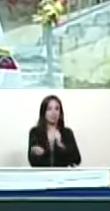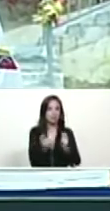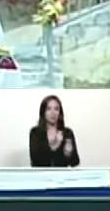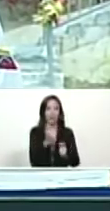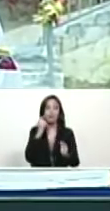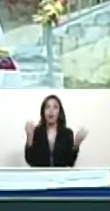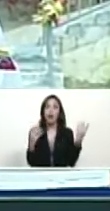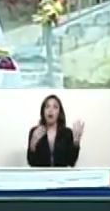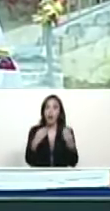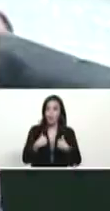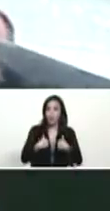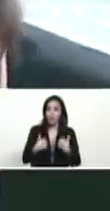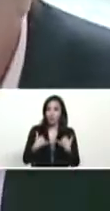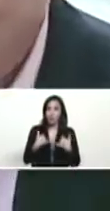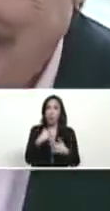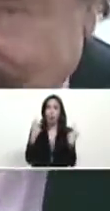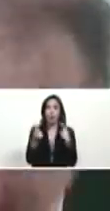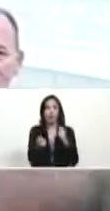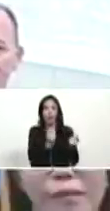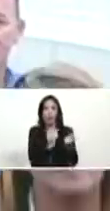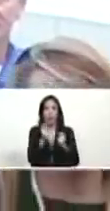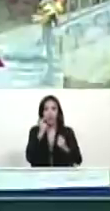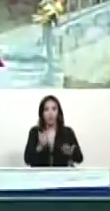Ramonet. Bienvenido siempre, Ramonet.